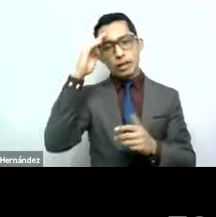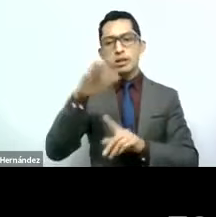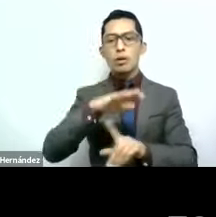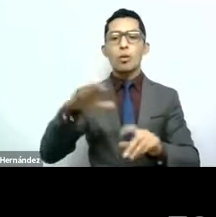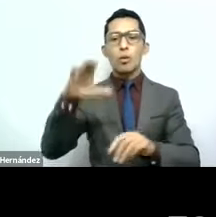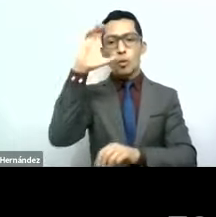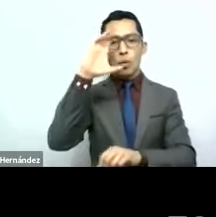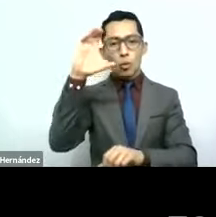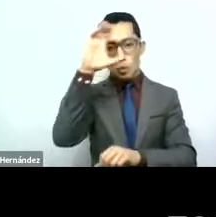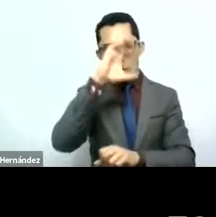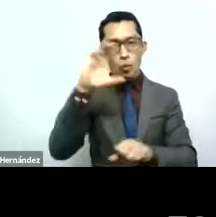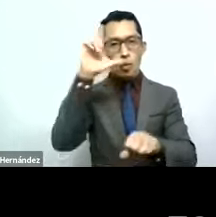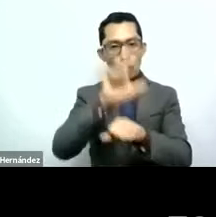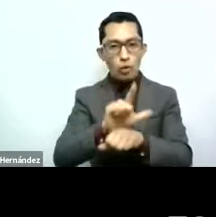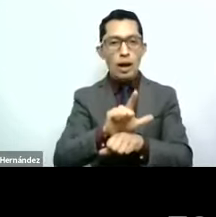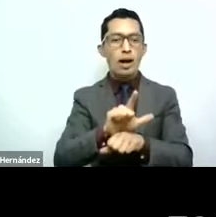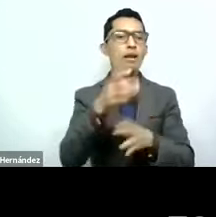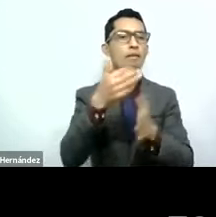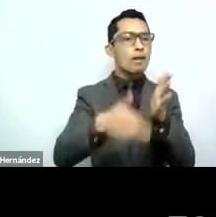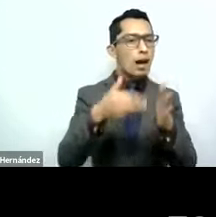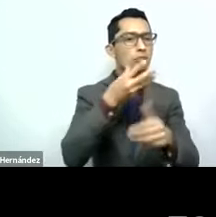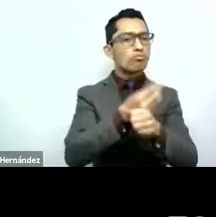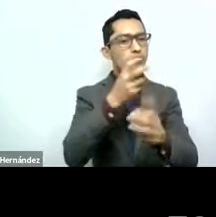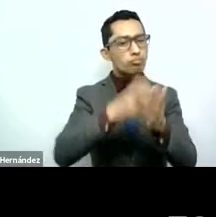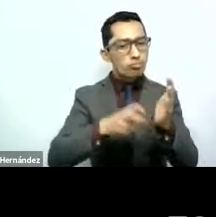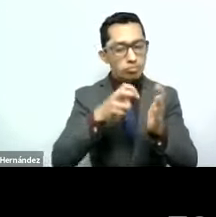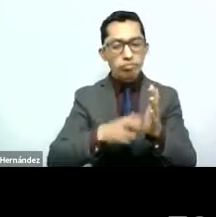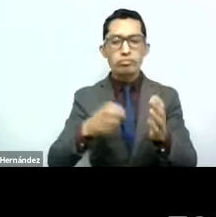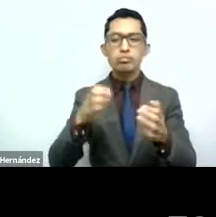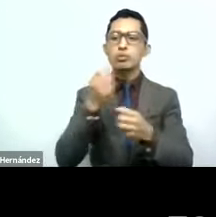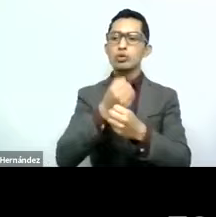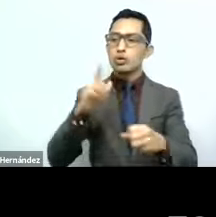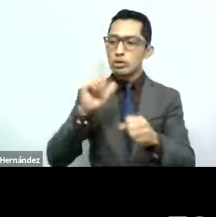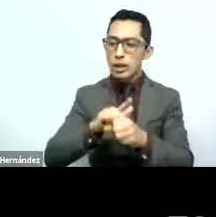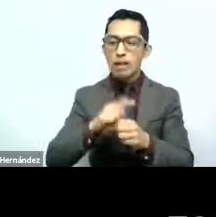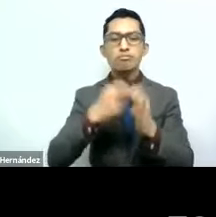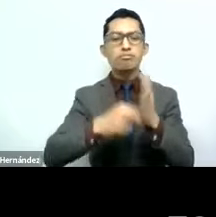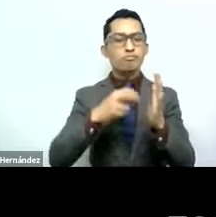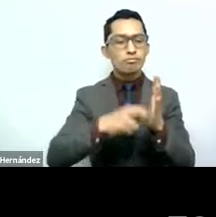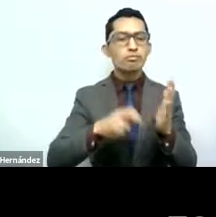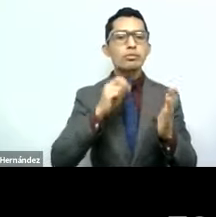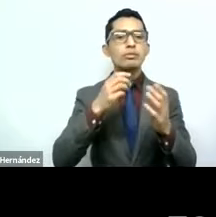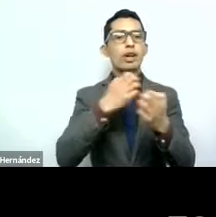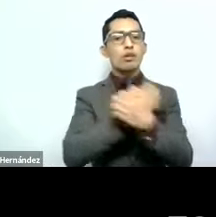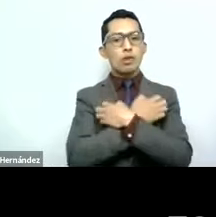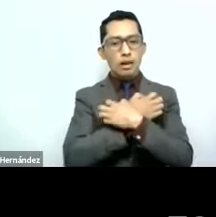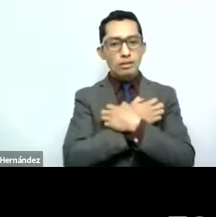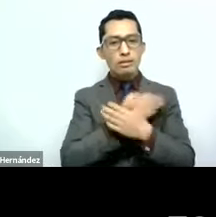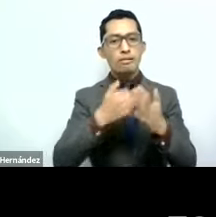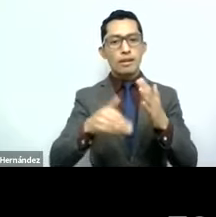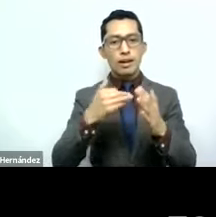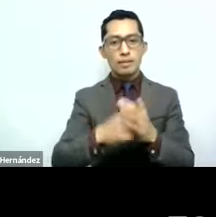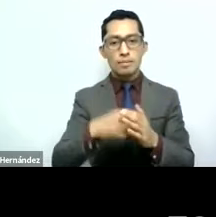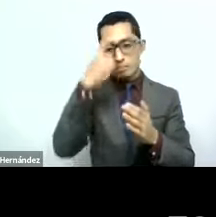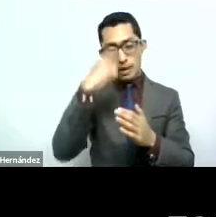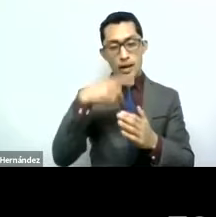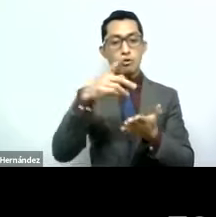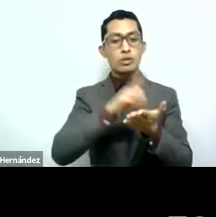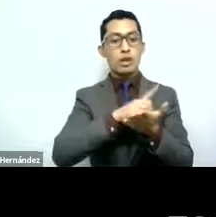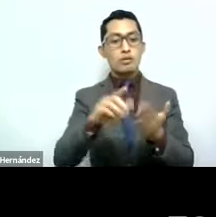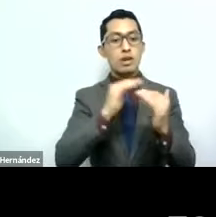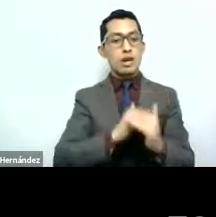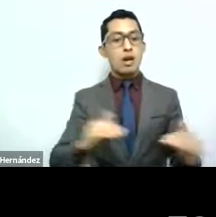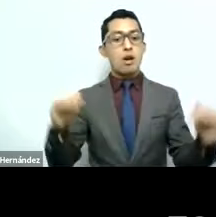cultural, social y educativo. Para comprender el derecho a la igualdad, pues libre